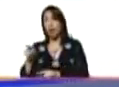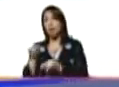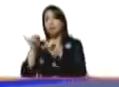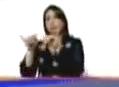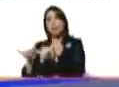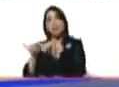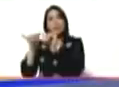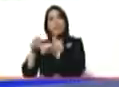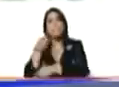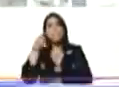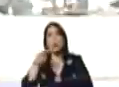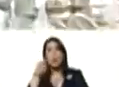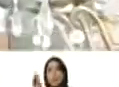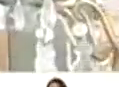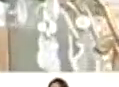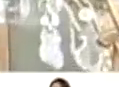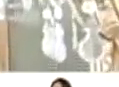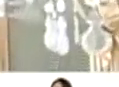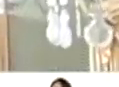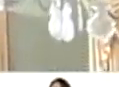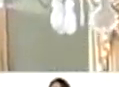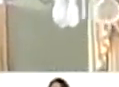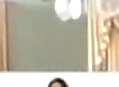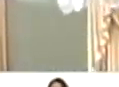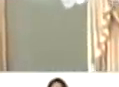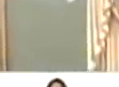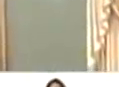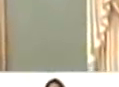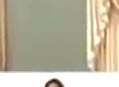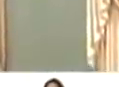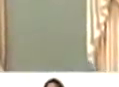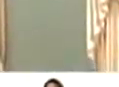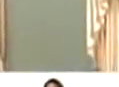su política de llamar a sanciones contra Venezuela.